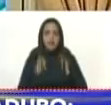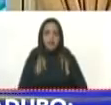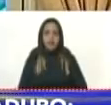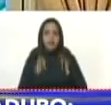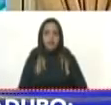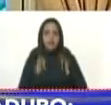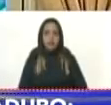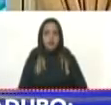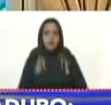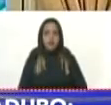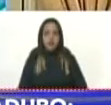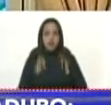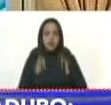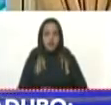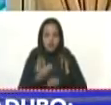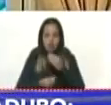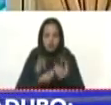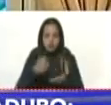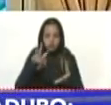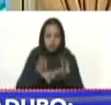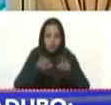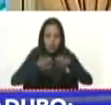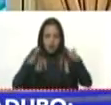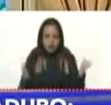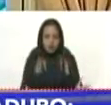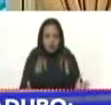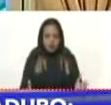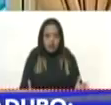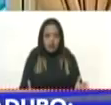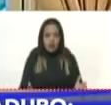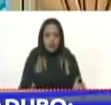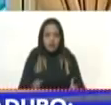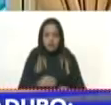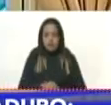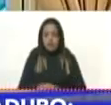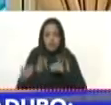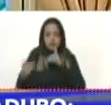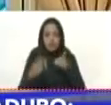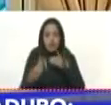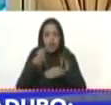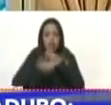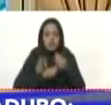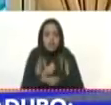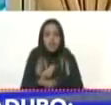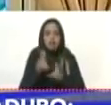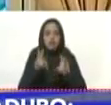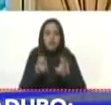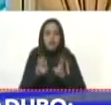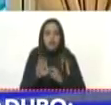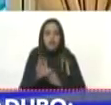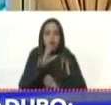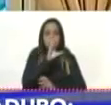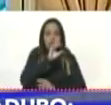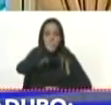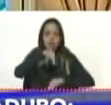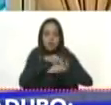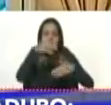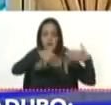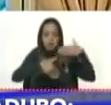el dictamen del acuerdo de la Mesa de Diálogo Nacional para nombrar un nuevo CNE. Está el debate